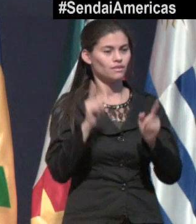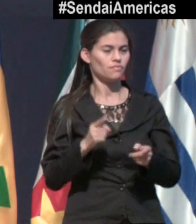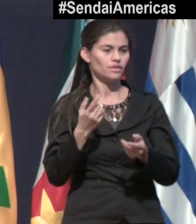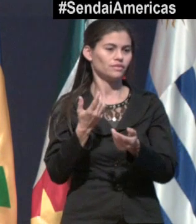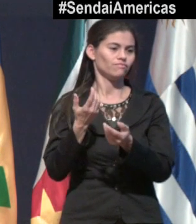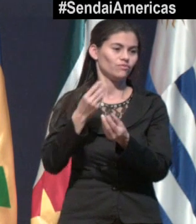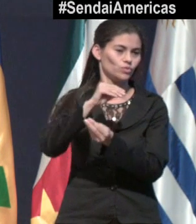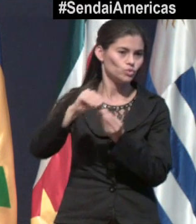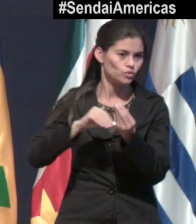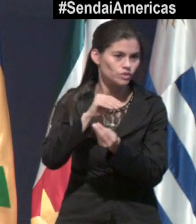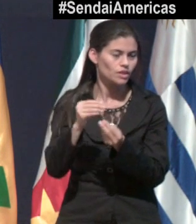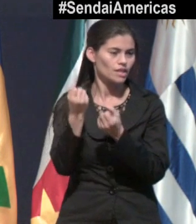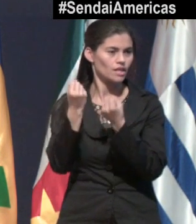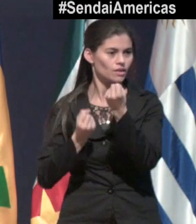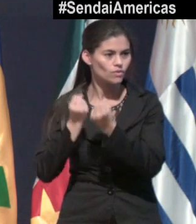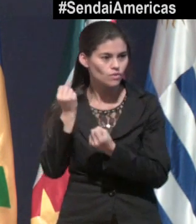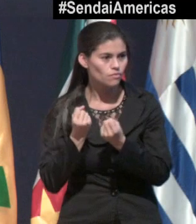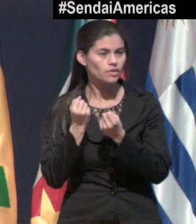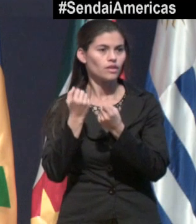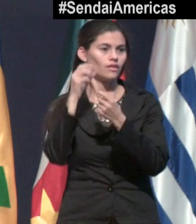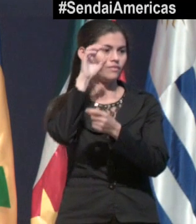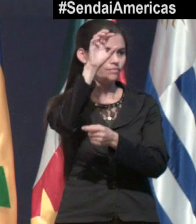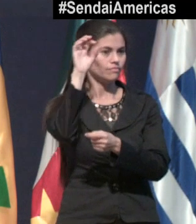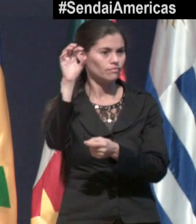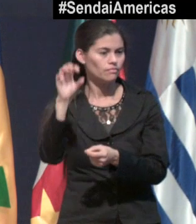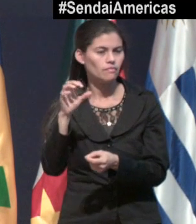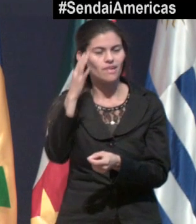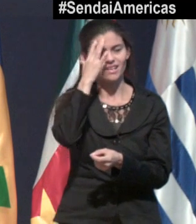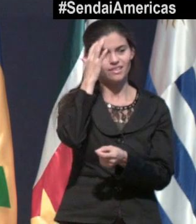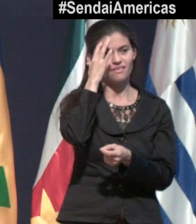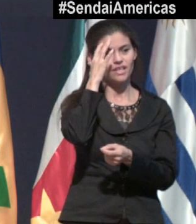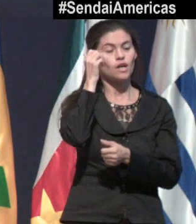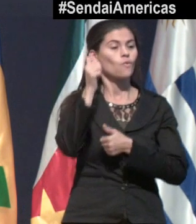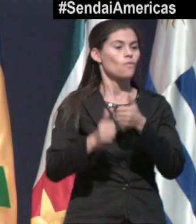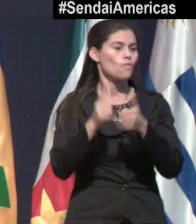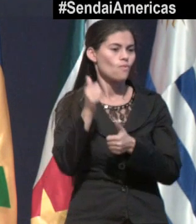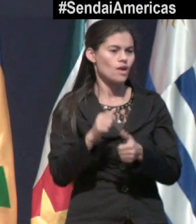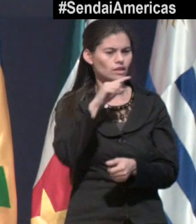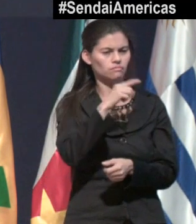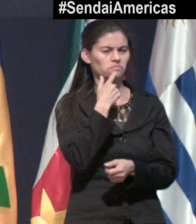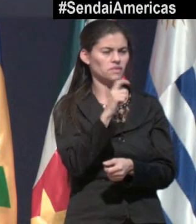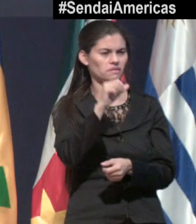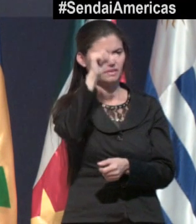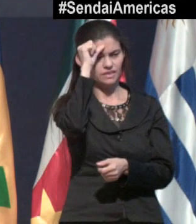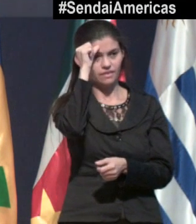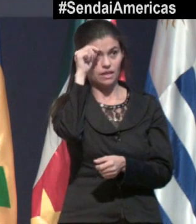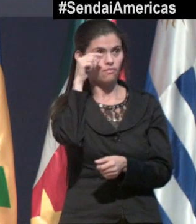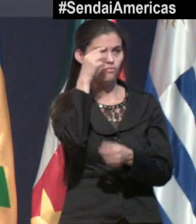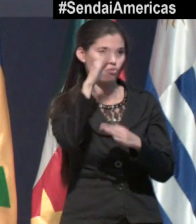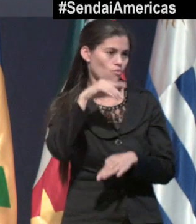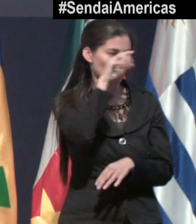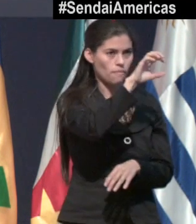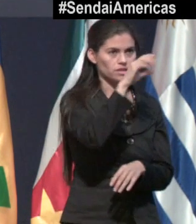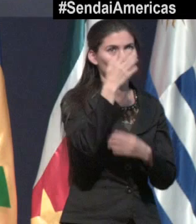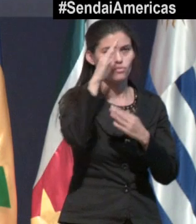y sociales de los mismos países para entender qué cosa realmente significa eso para un país.